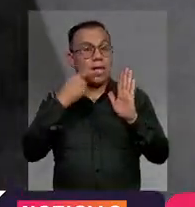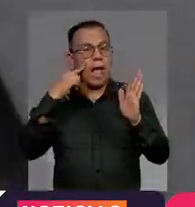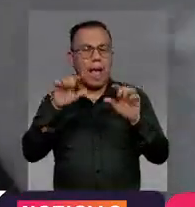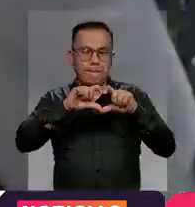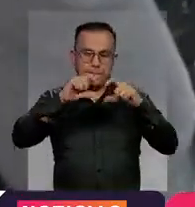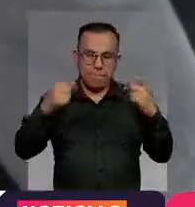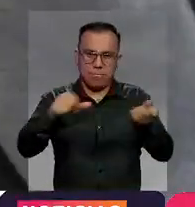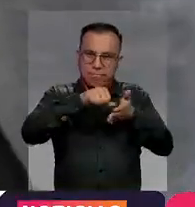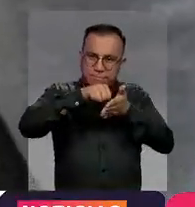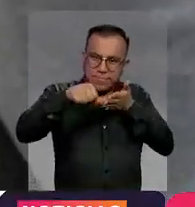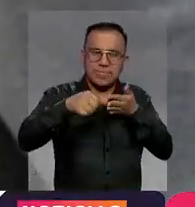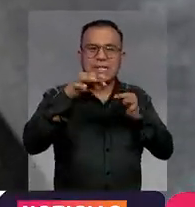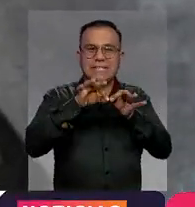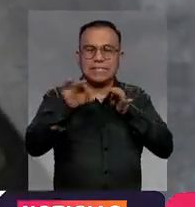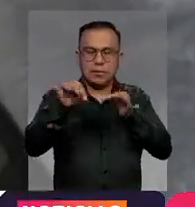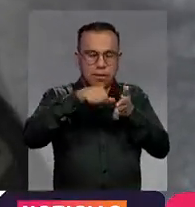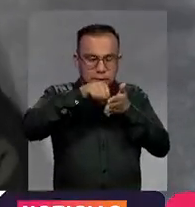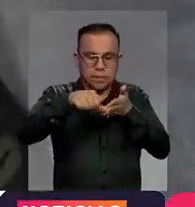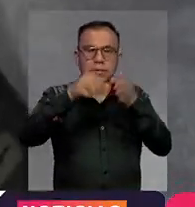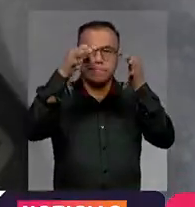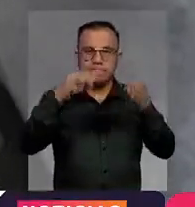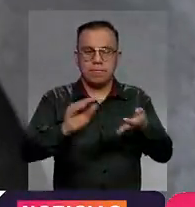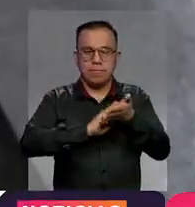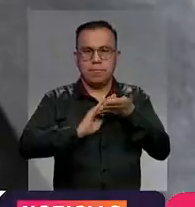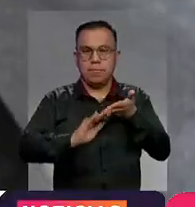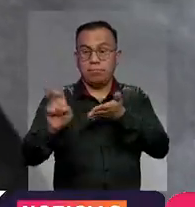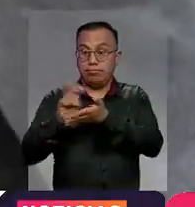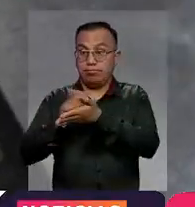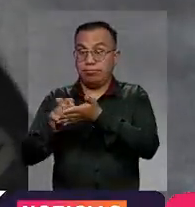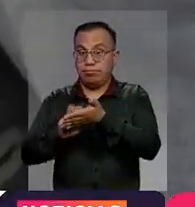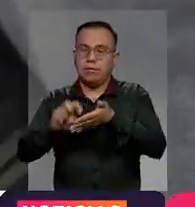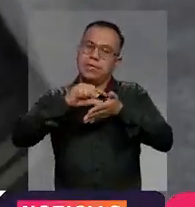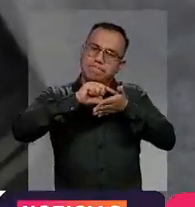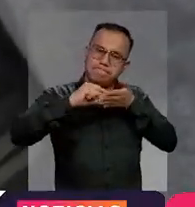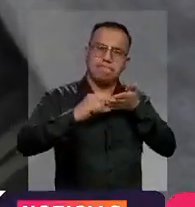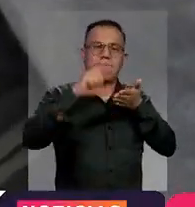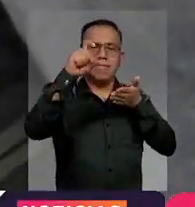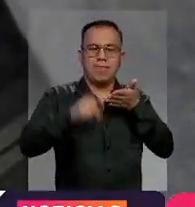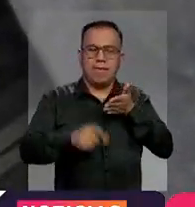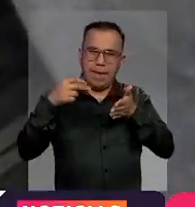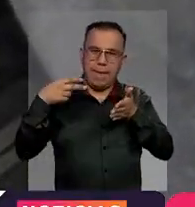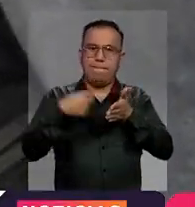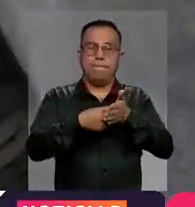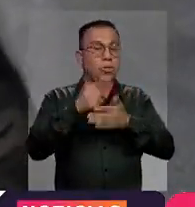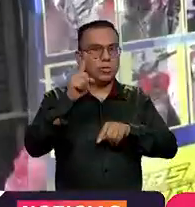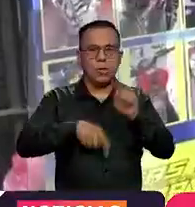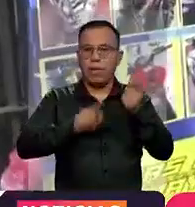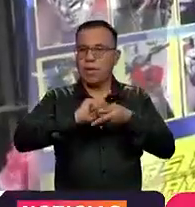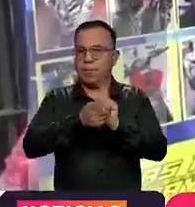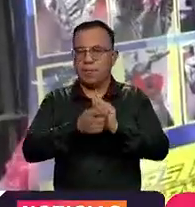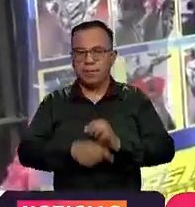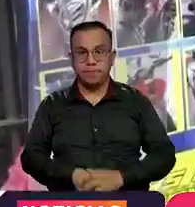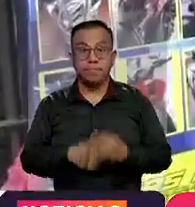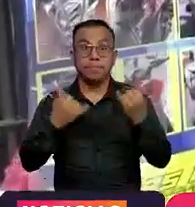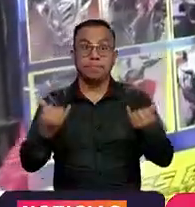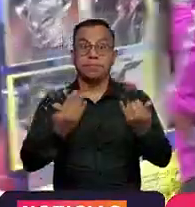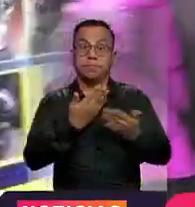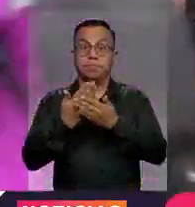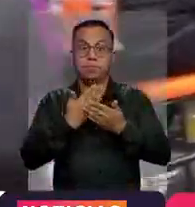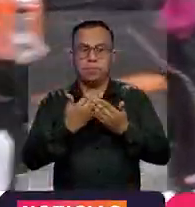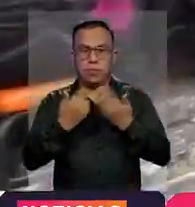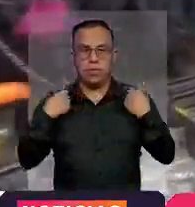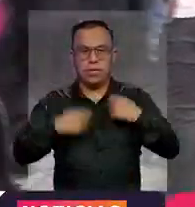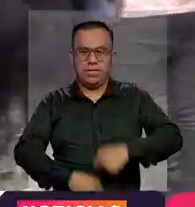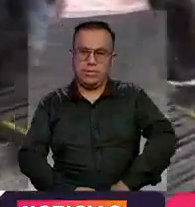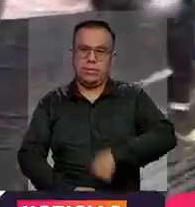ser una calcomanía impresa y pegada en el casco. Es decir, esta debe ser irremovible. En cuanto a la marcación en chaquetas